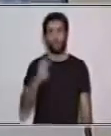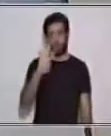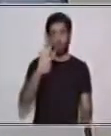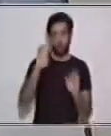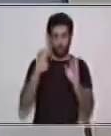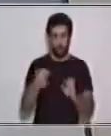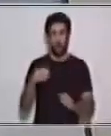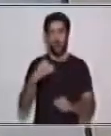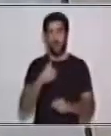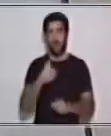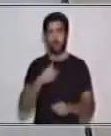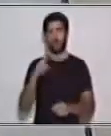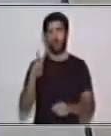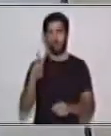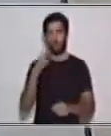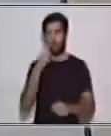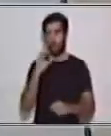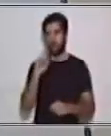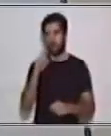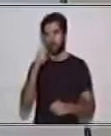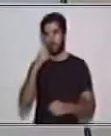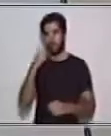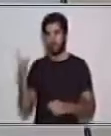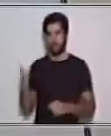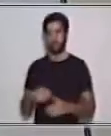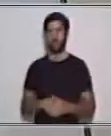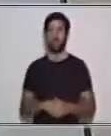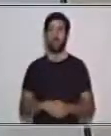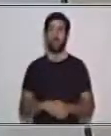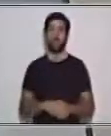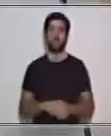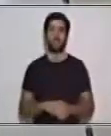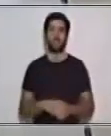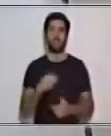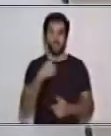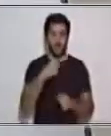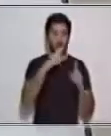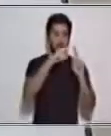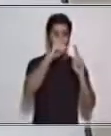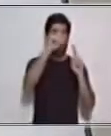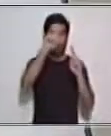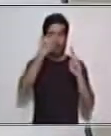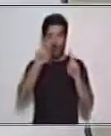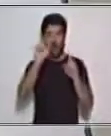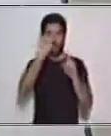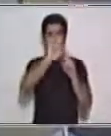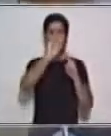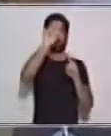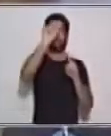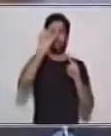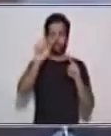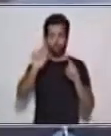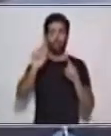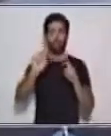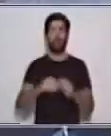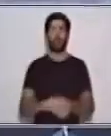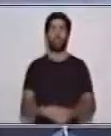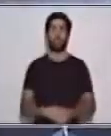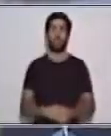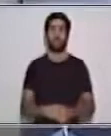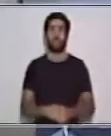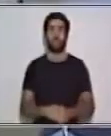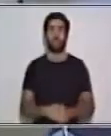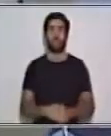hermanos. Busco el 4, marco el punto y estoy representando los